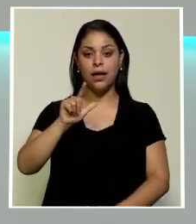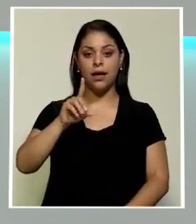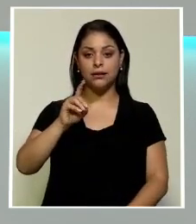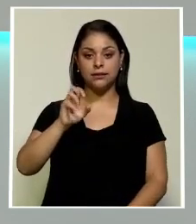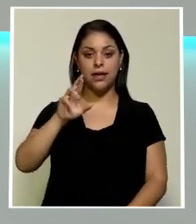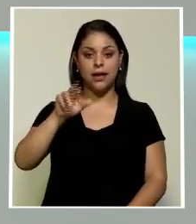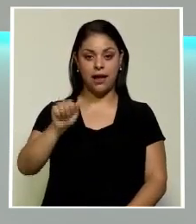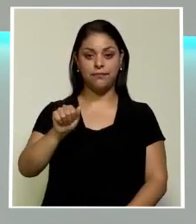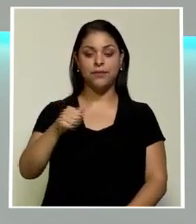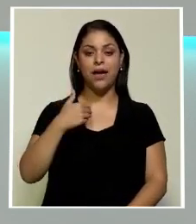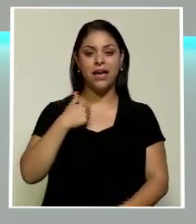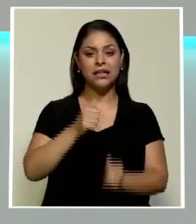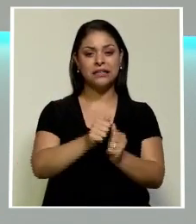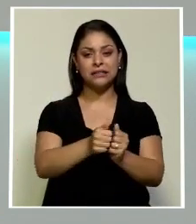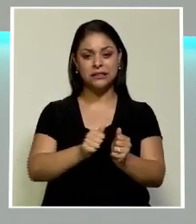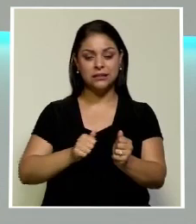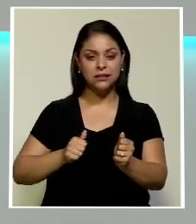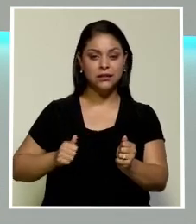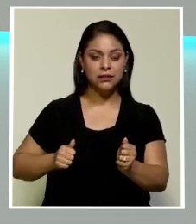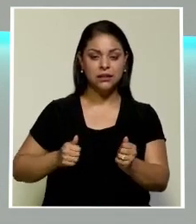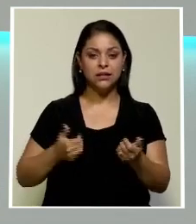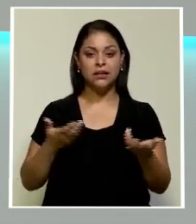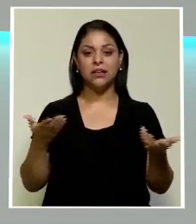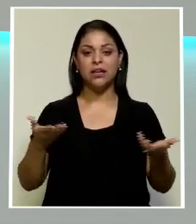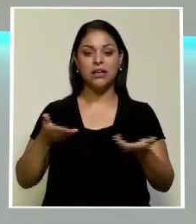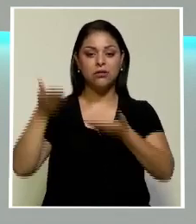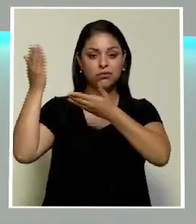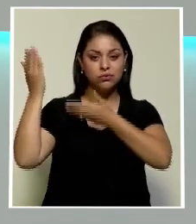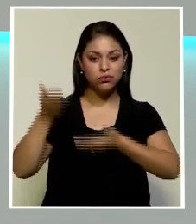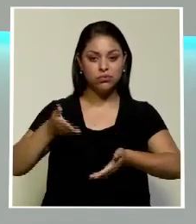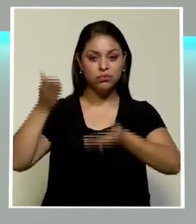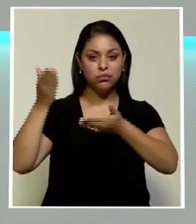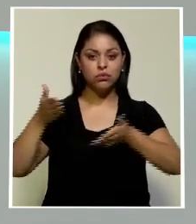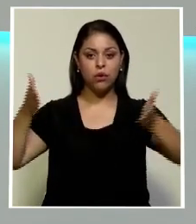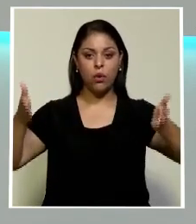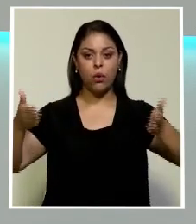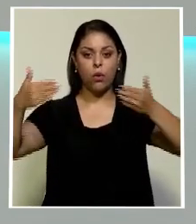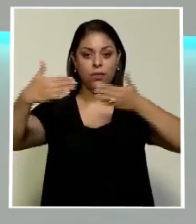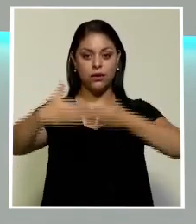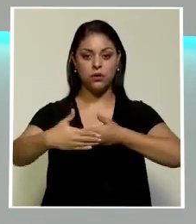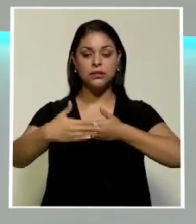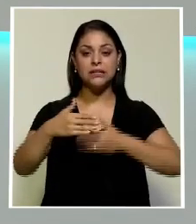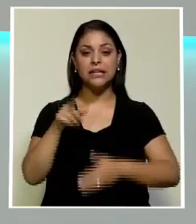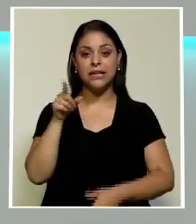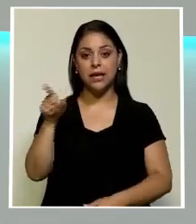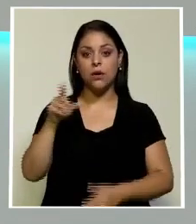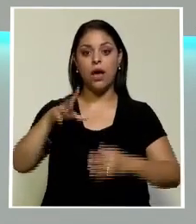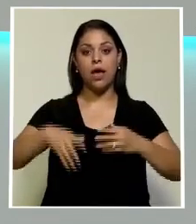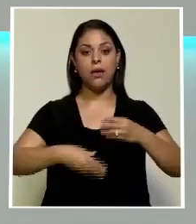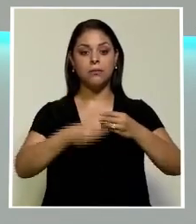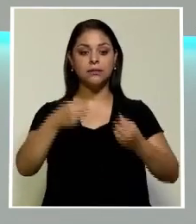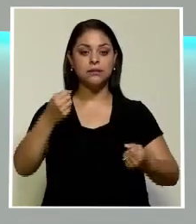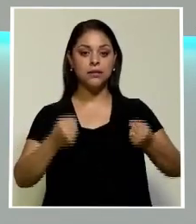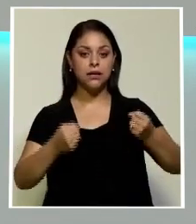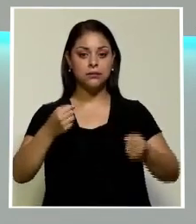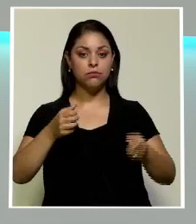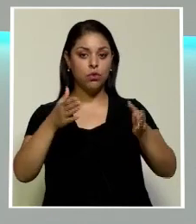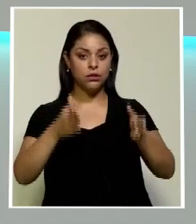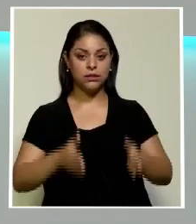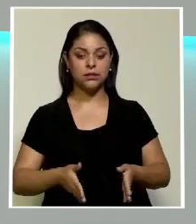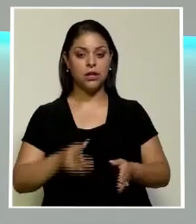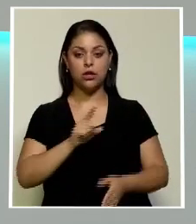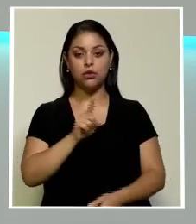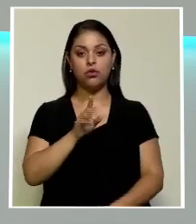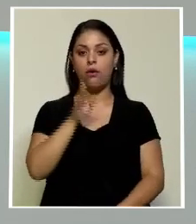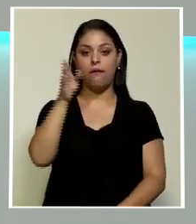retrasos importantes en la descarga de los contenedores. A eso se le suma que los transportistas no van por las cargas los